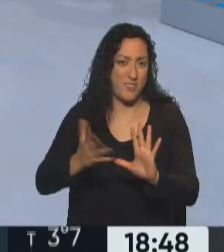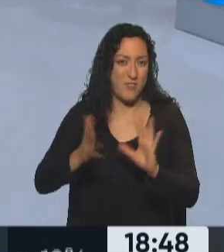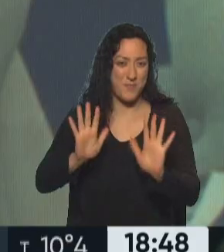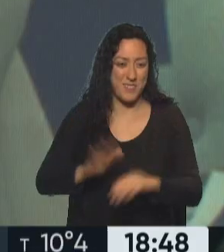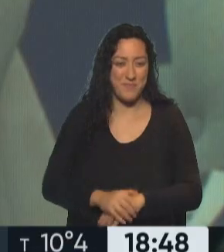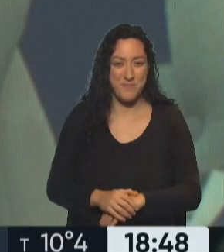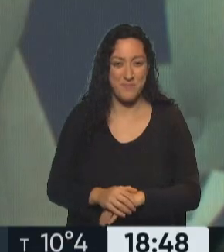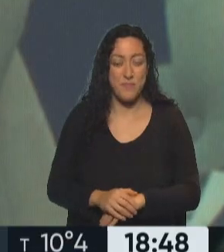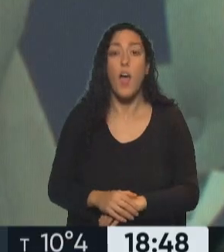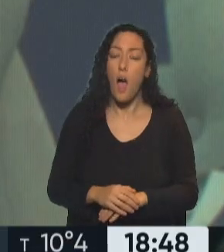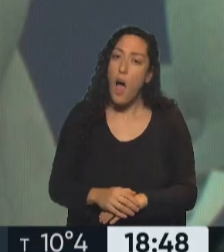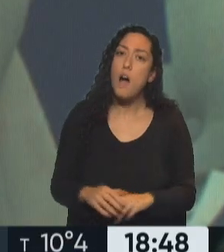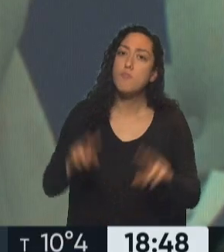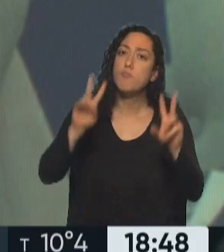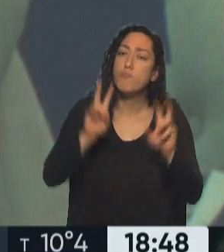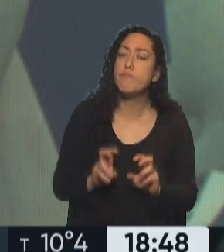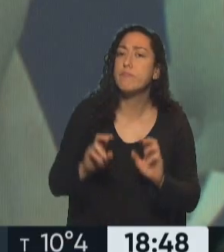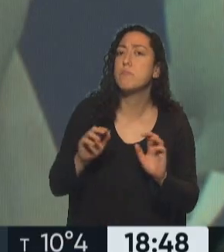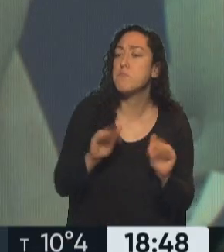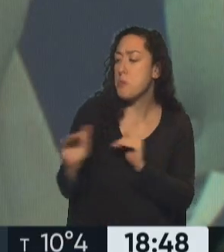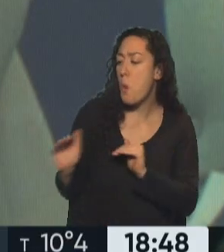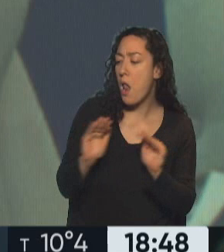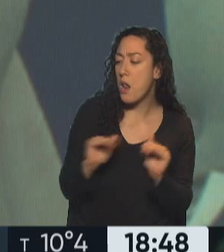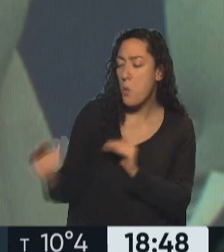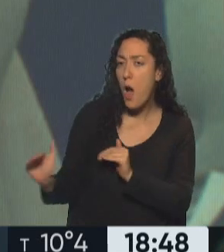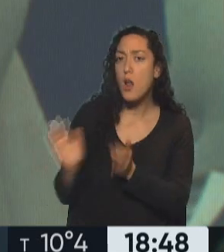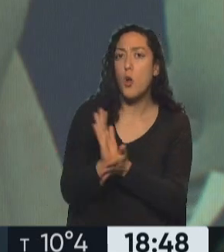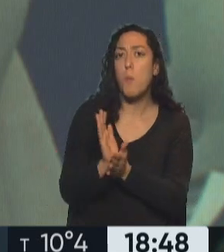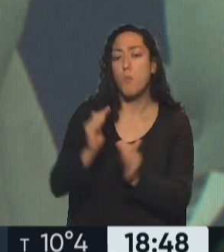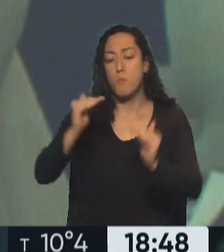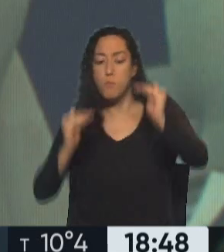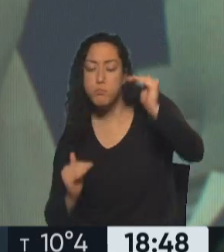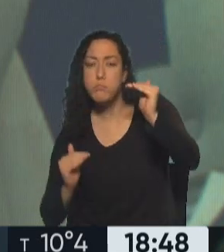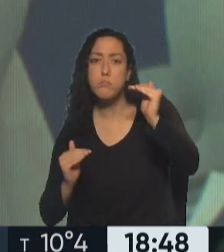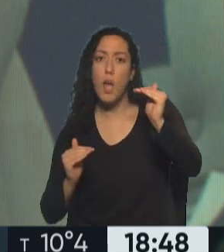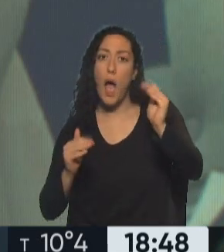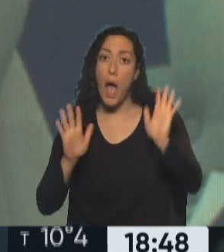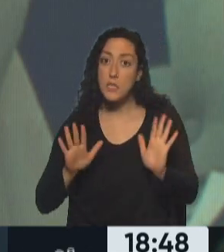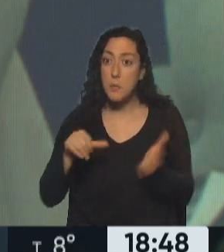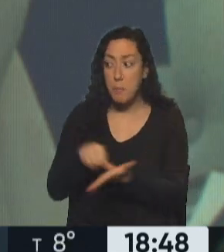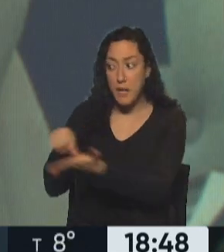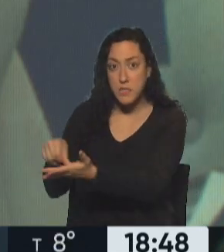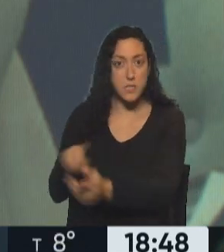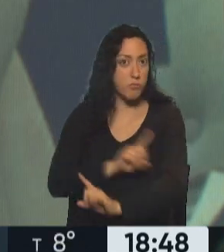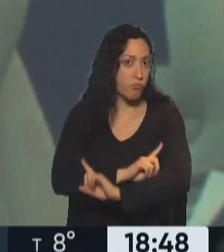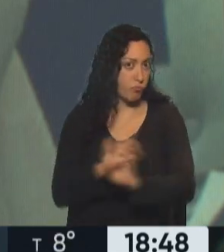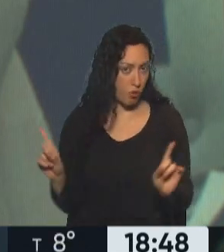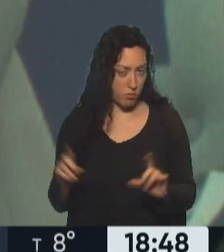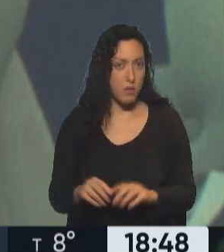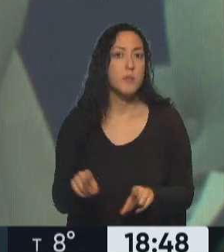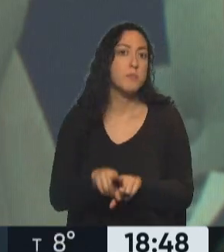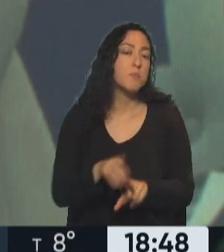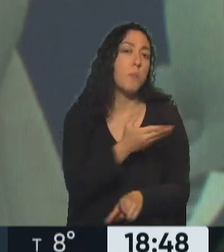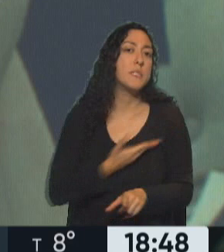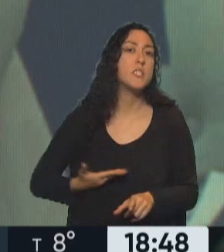Tenemos muchos aspectos convergentes y la desigualdad no es algo precisamente que tenga lugar en ambos países, decía el